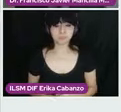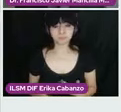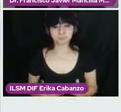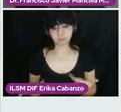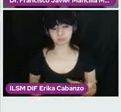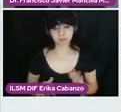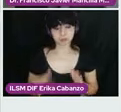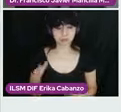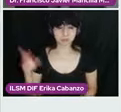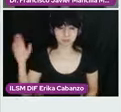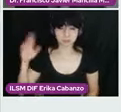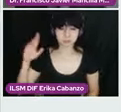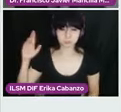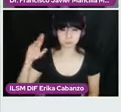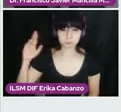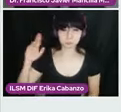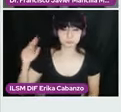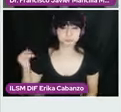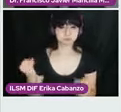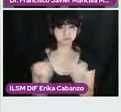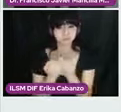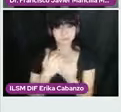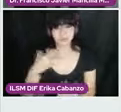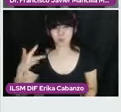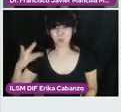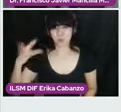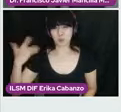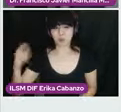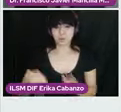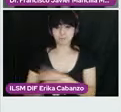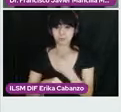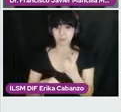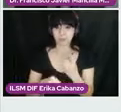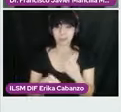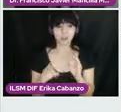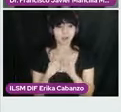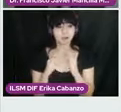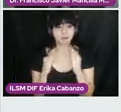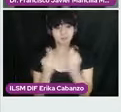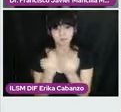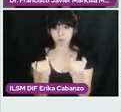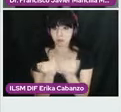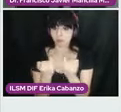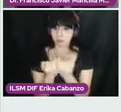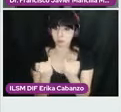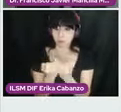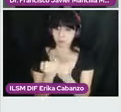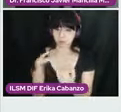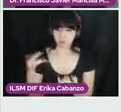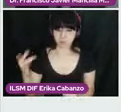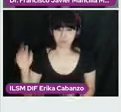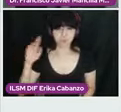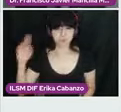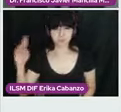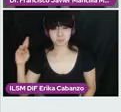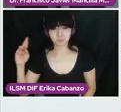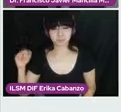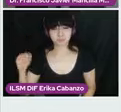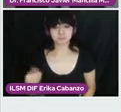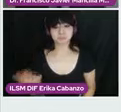¿Por qué? Porque utiliza las mismas vías del dolor para generarse. Entonces, inician